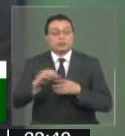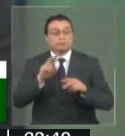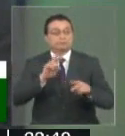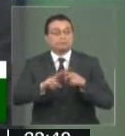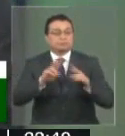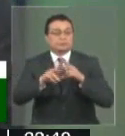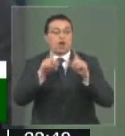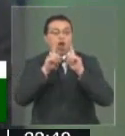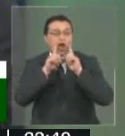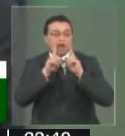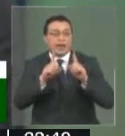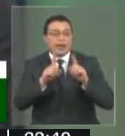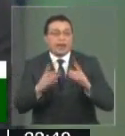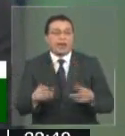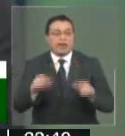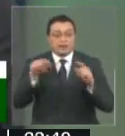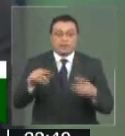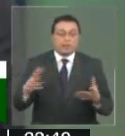hotel, porque nosotros